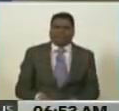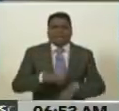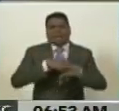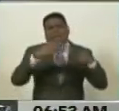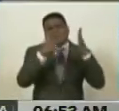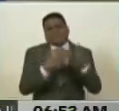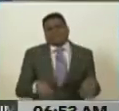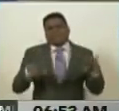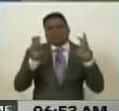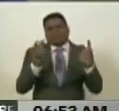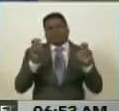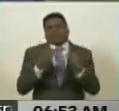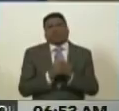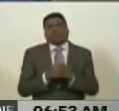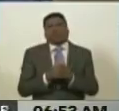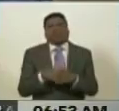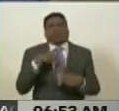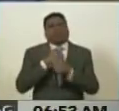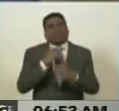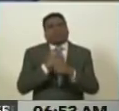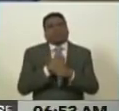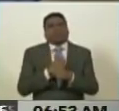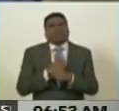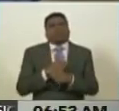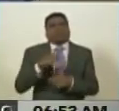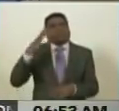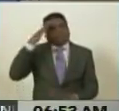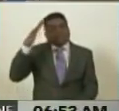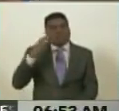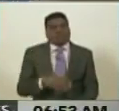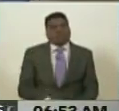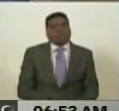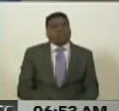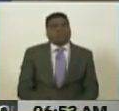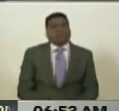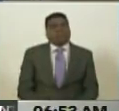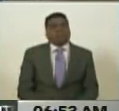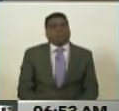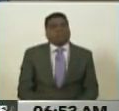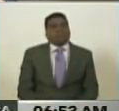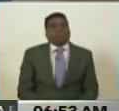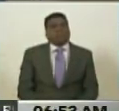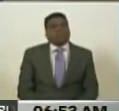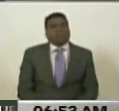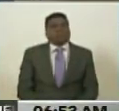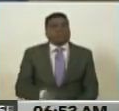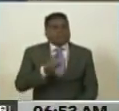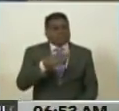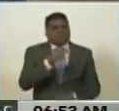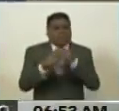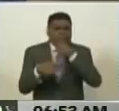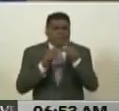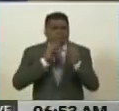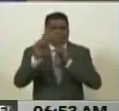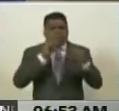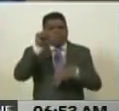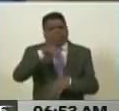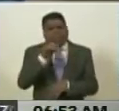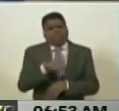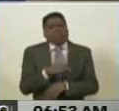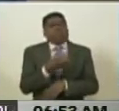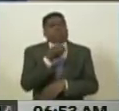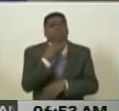nuevo ministro del Poder Popular para el Trabajo. También le mandamos saludos a Osvaldo Vera, el ministro saliente, que lo entrevistamos hace poco también una entrevista